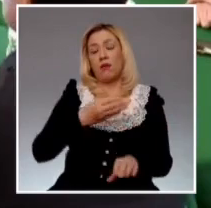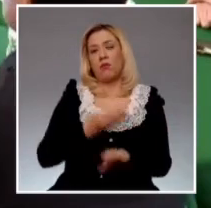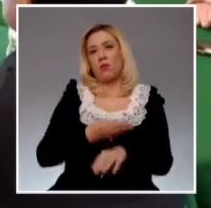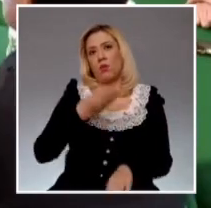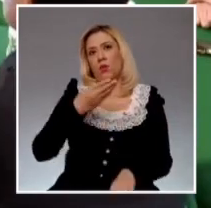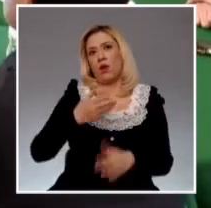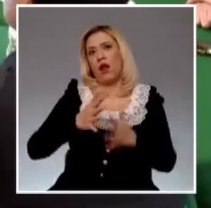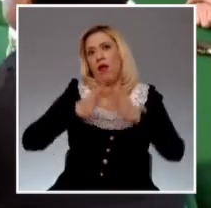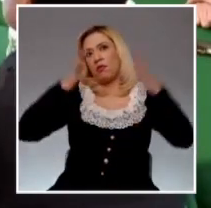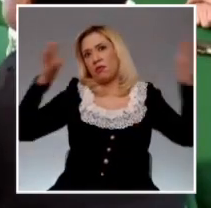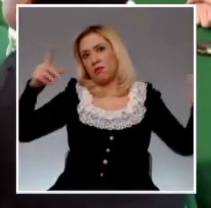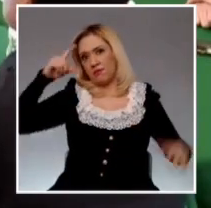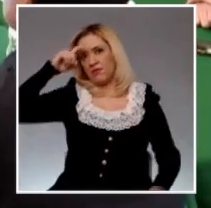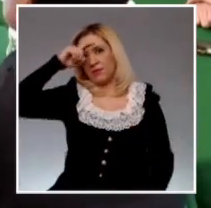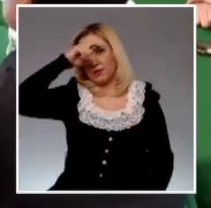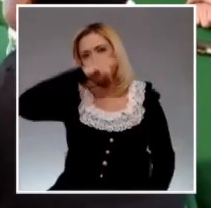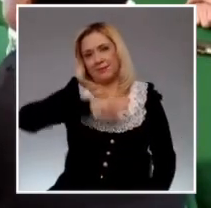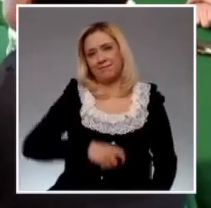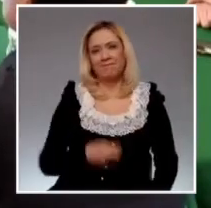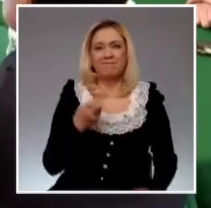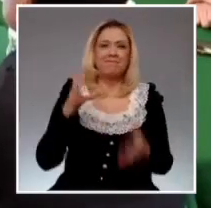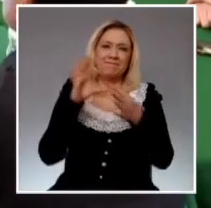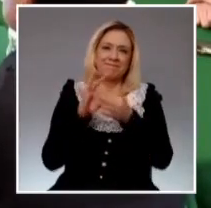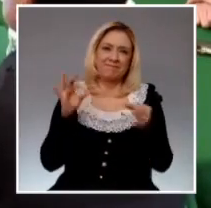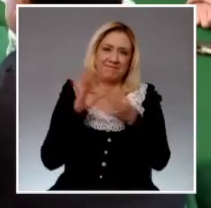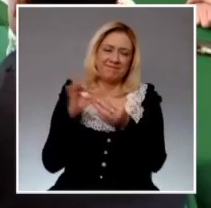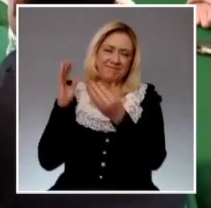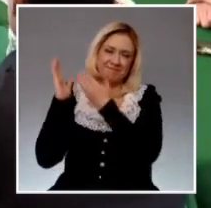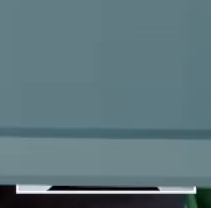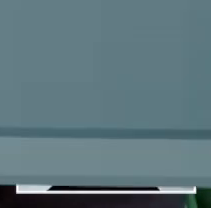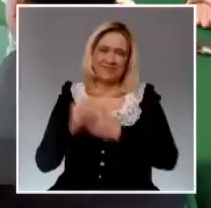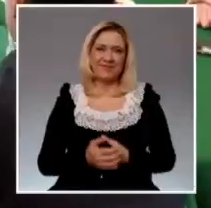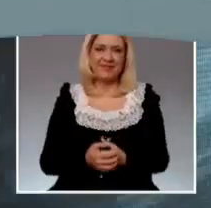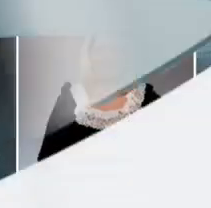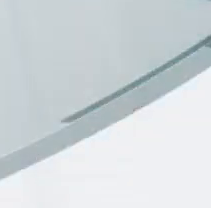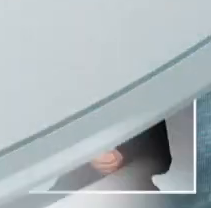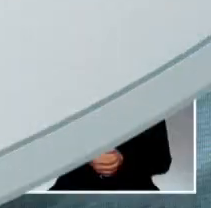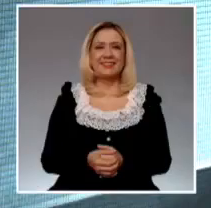del Poder Judicial de la Federación, Juan Carlos González.